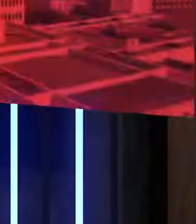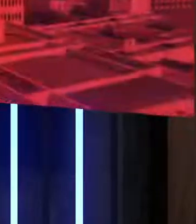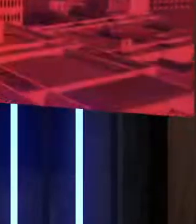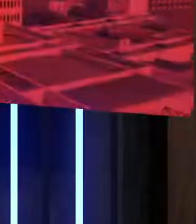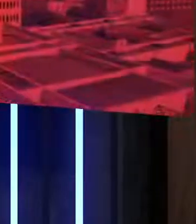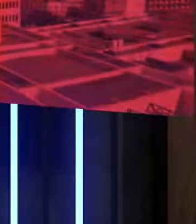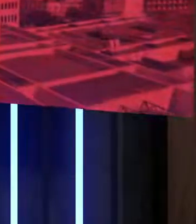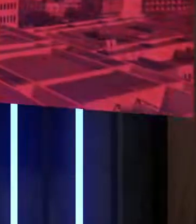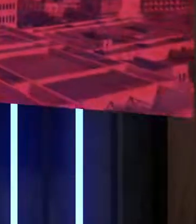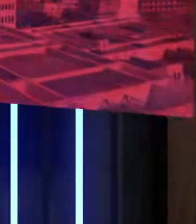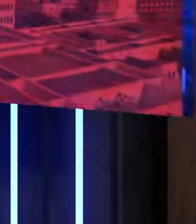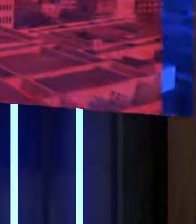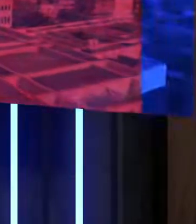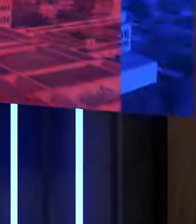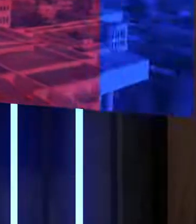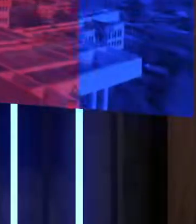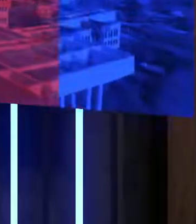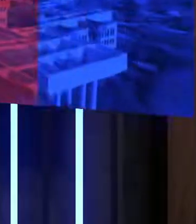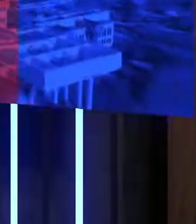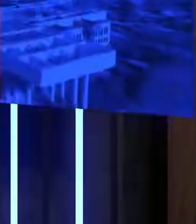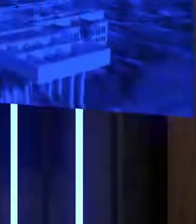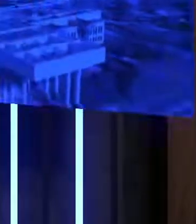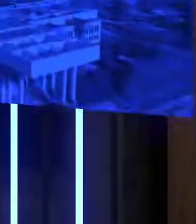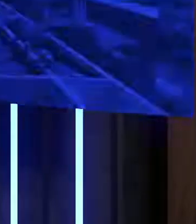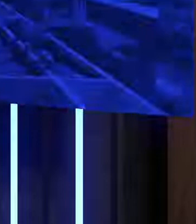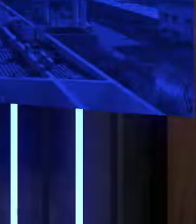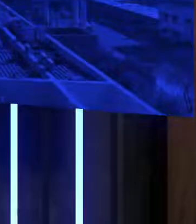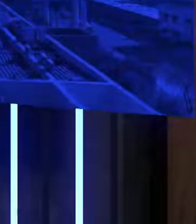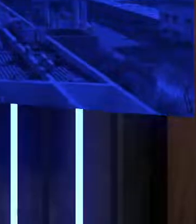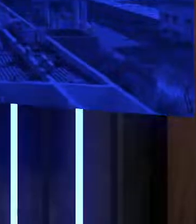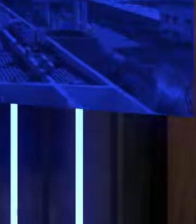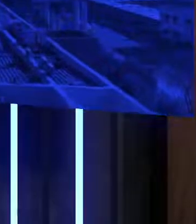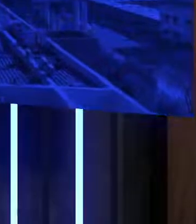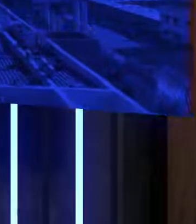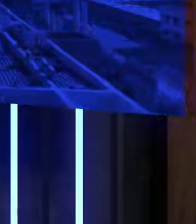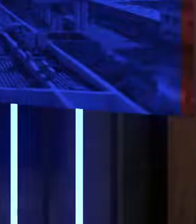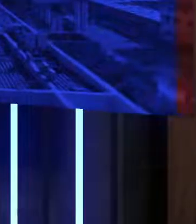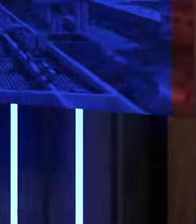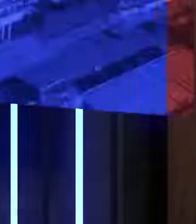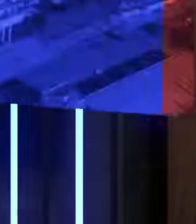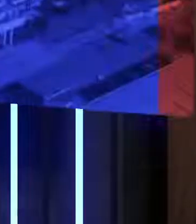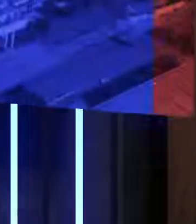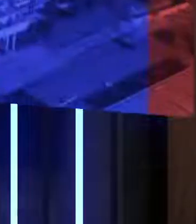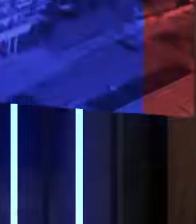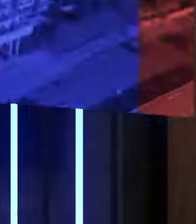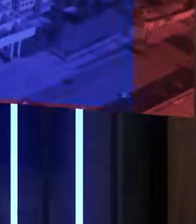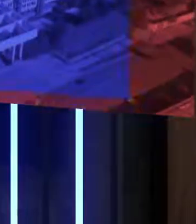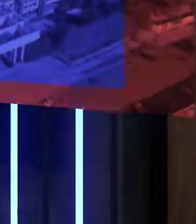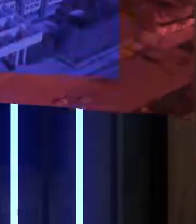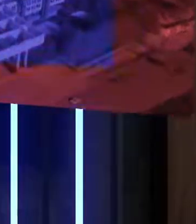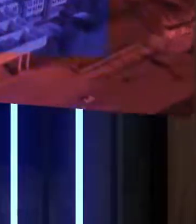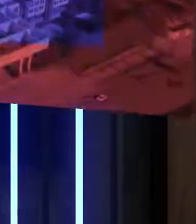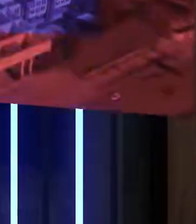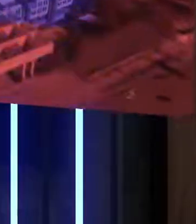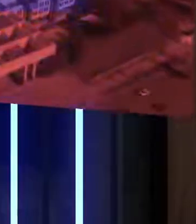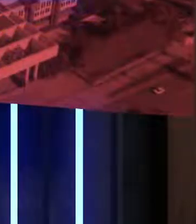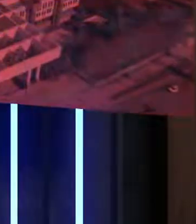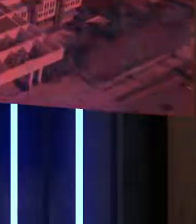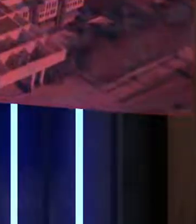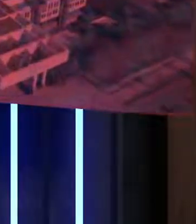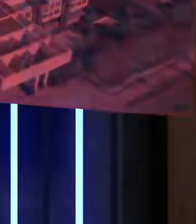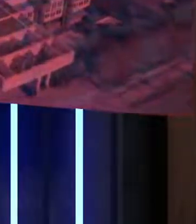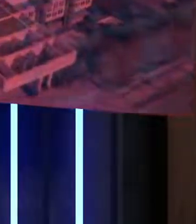o afiliación política o deportiva, religión o creencia, visión filosófica, sindicación o participación